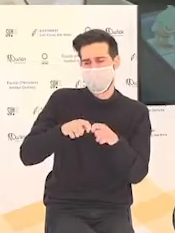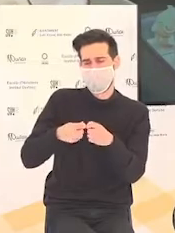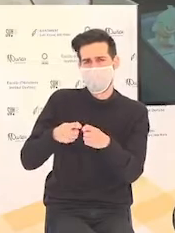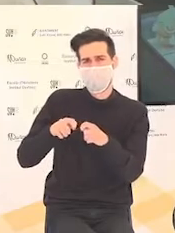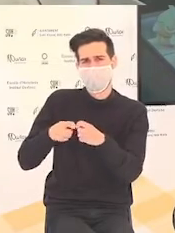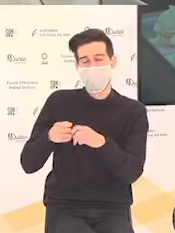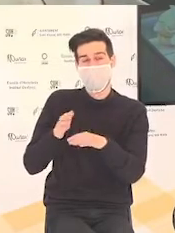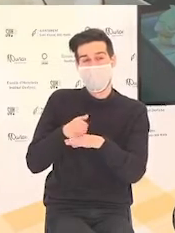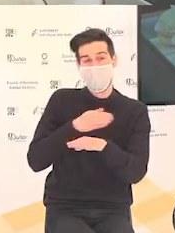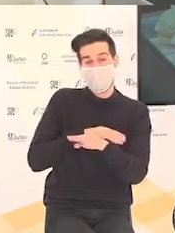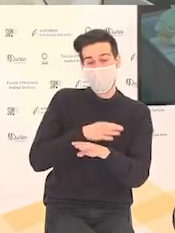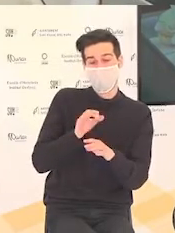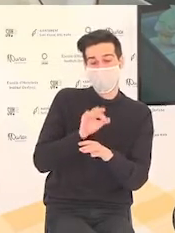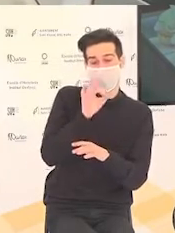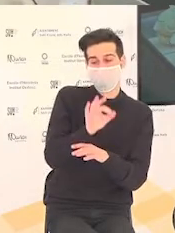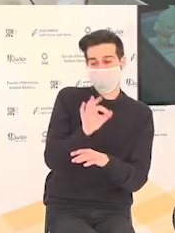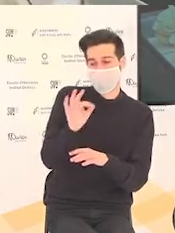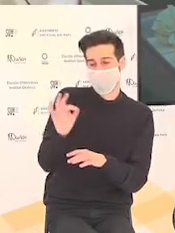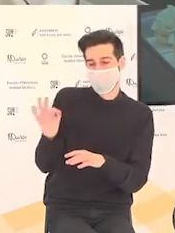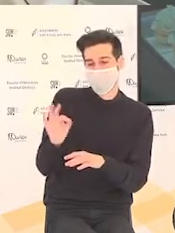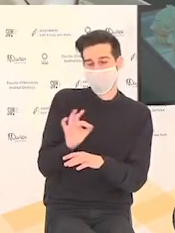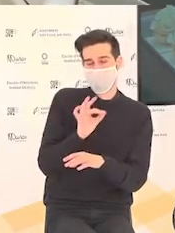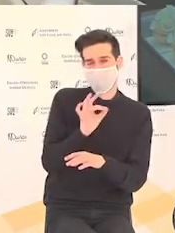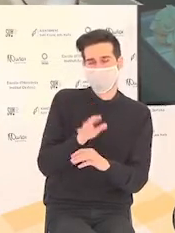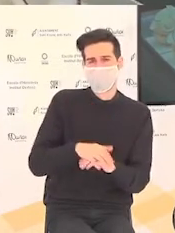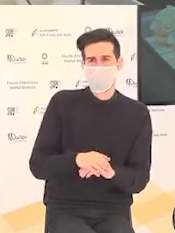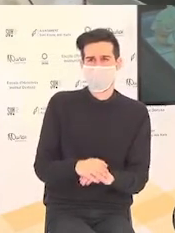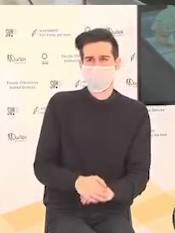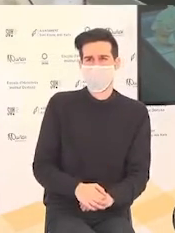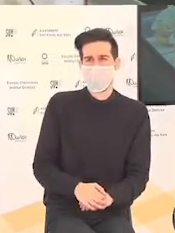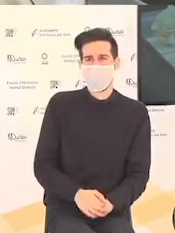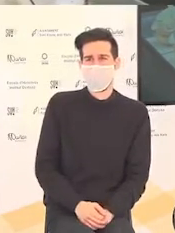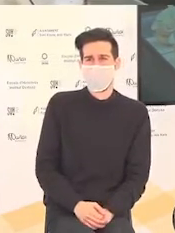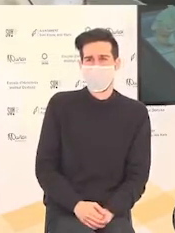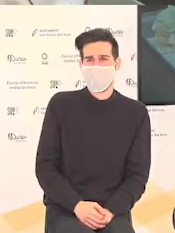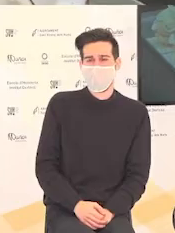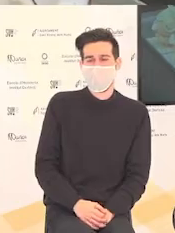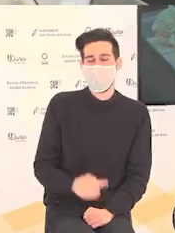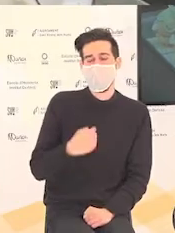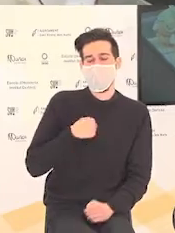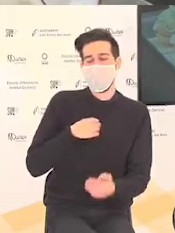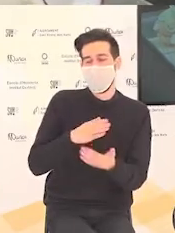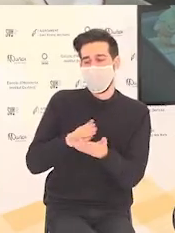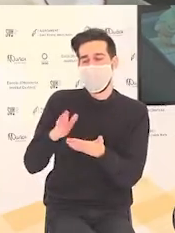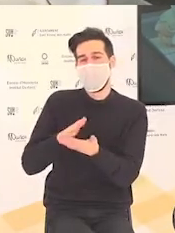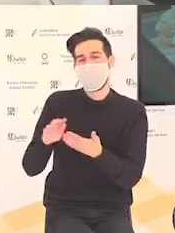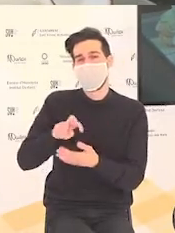I don't like the pieces, I just put them off to the side. Y las que no quiero, pues las aparto.